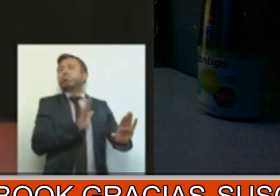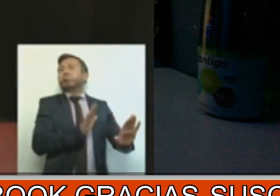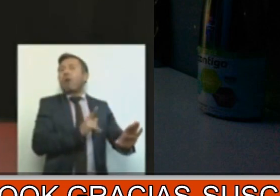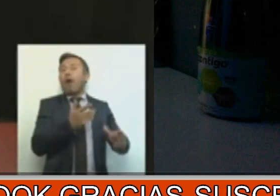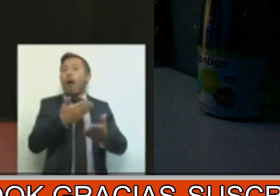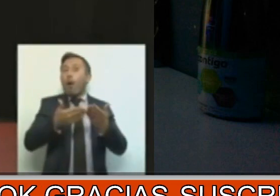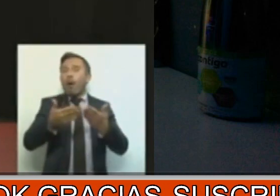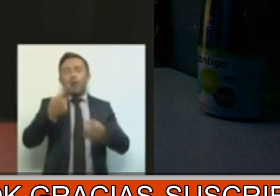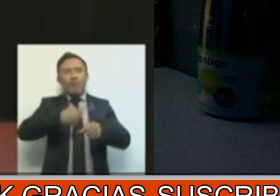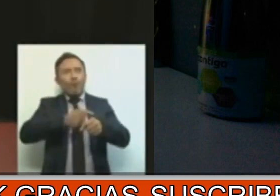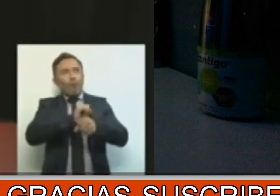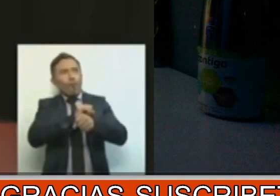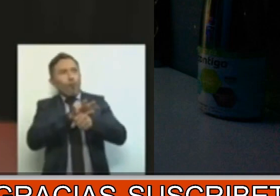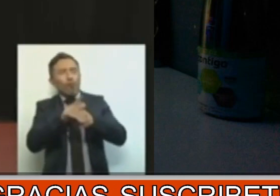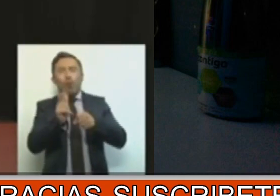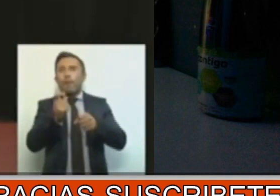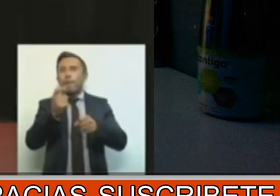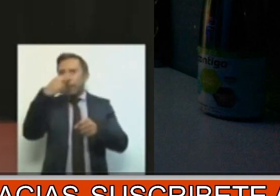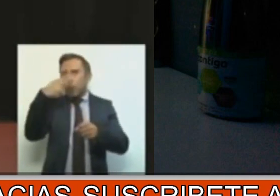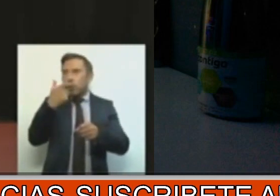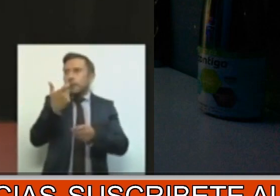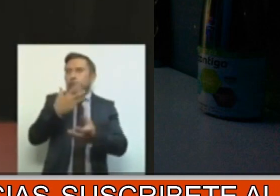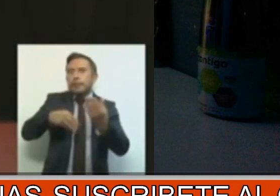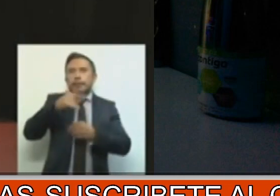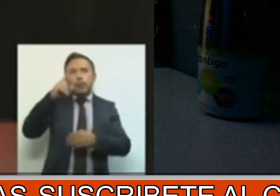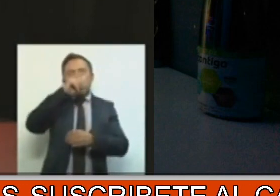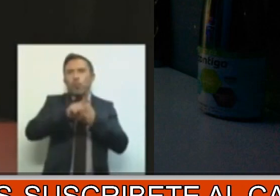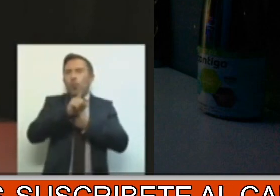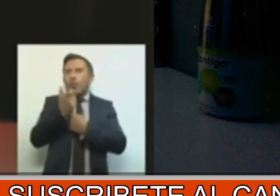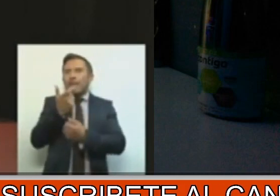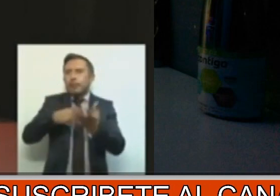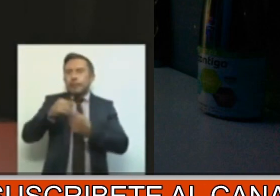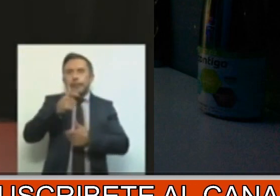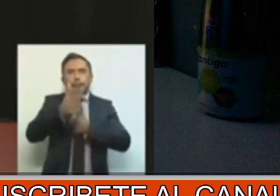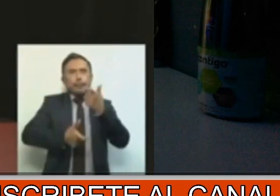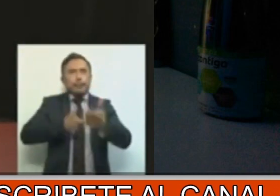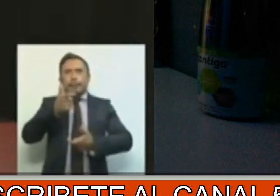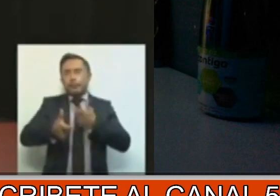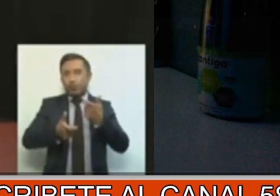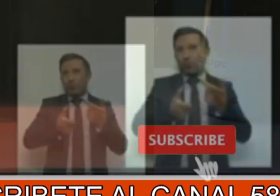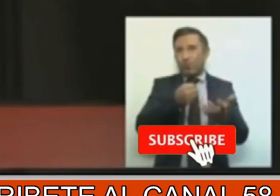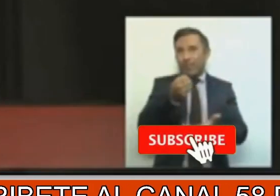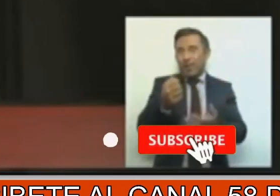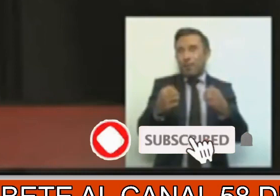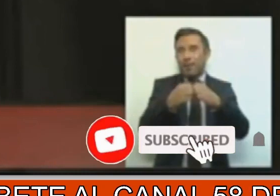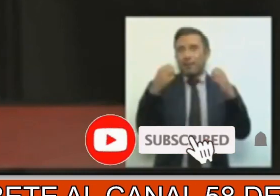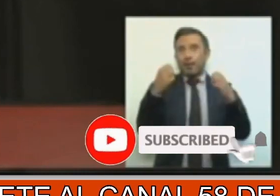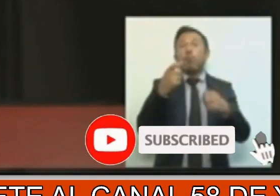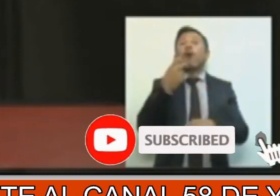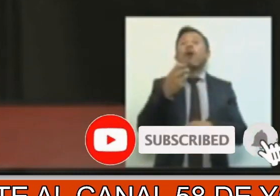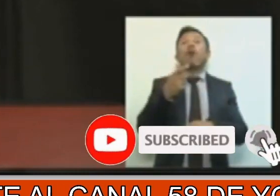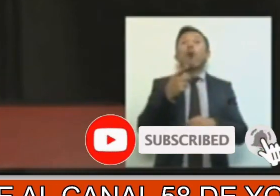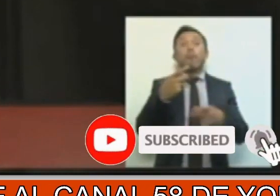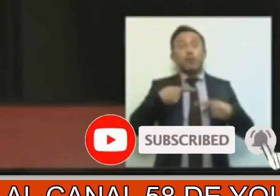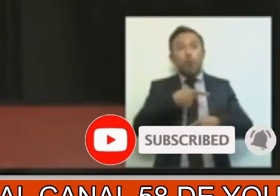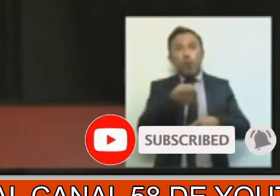es la necesidad de reactivar la economía de este país. Por eso yo digo, y respetando los derechos de los beneficiarios